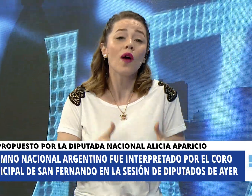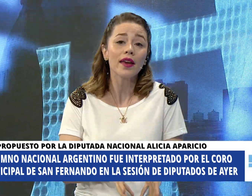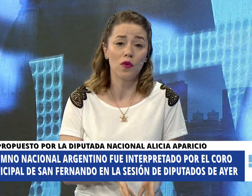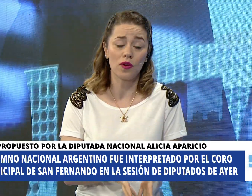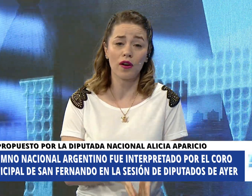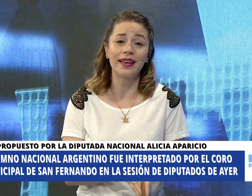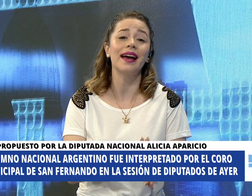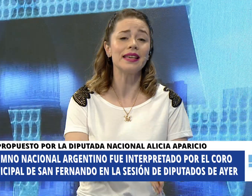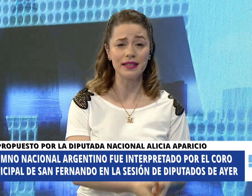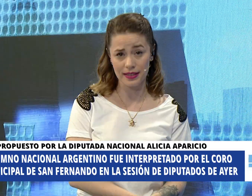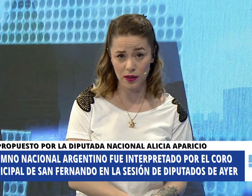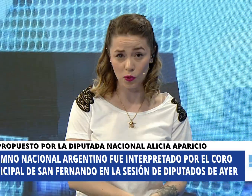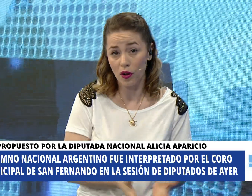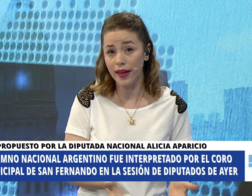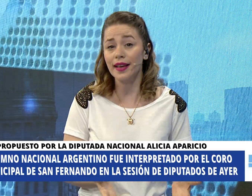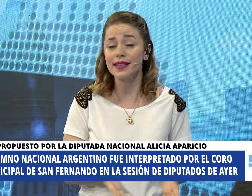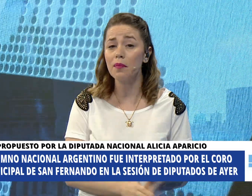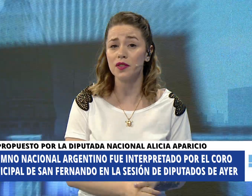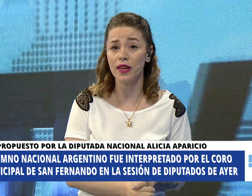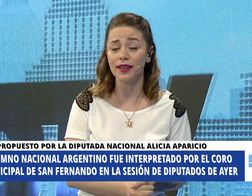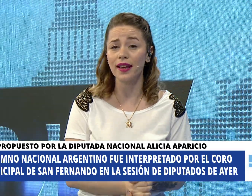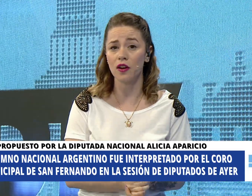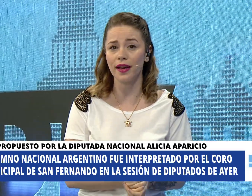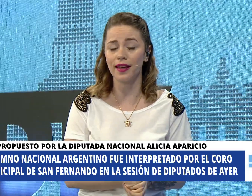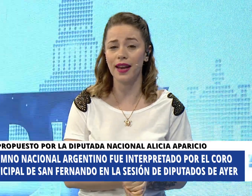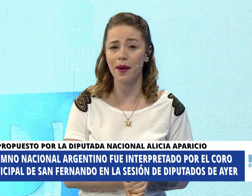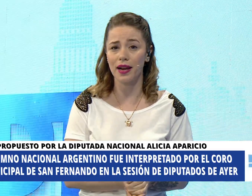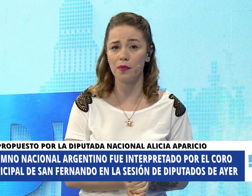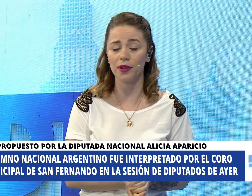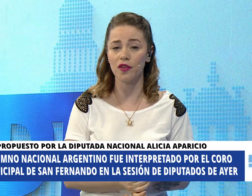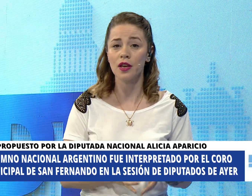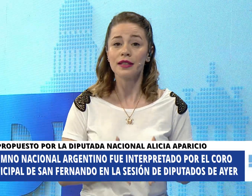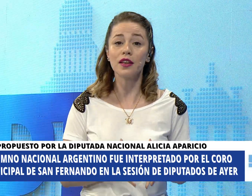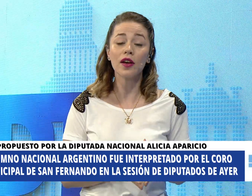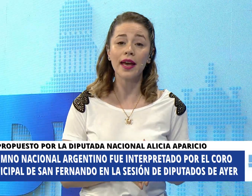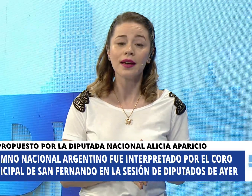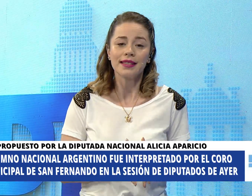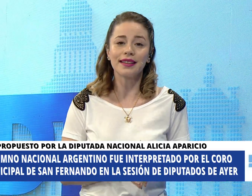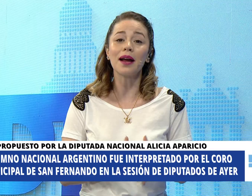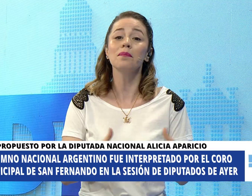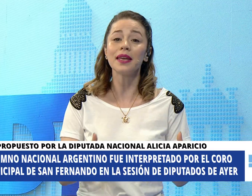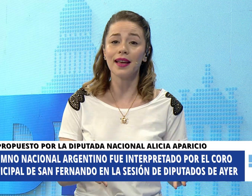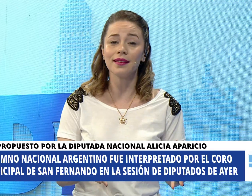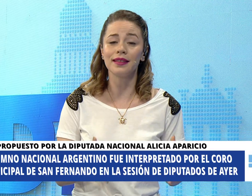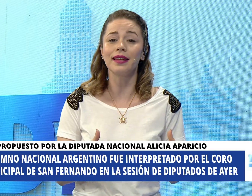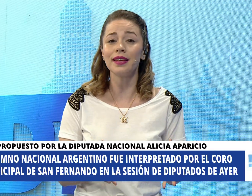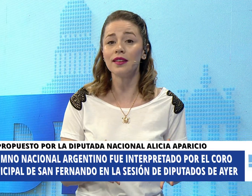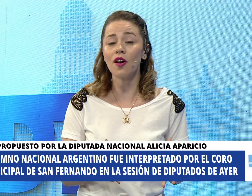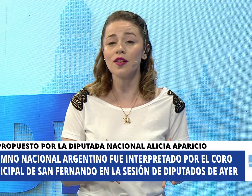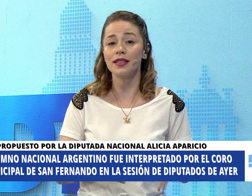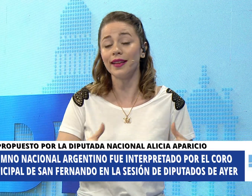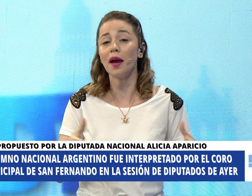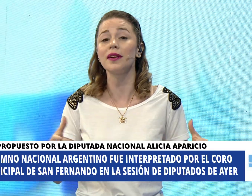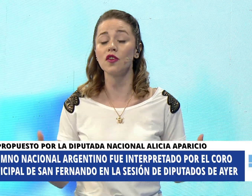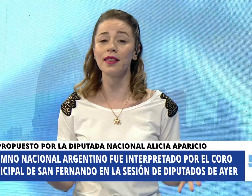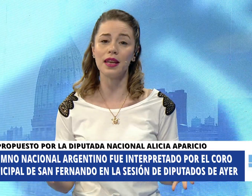ya no hay una orquesta in situ, la orquesta que siempre solía estar, que es la orquesta de la Cámara de Diputados, sino que se transmiten